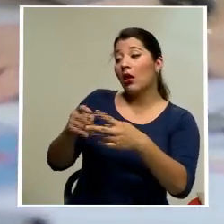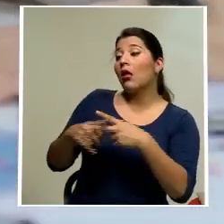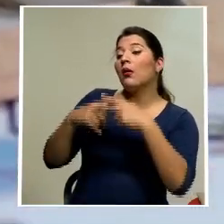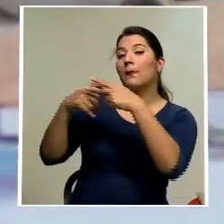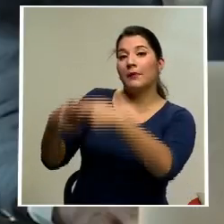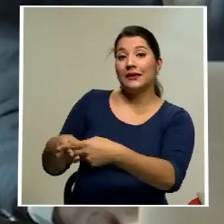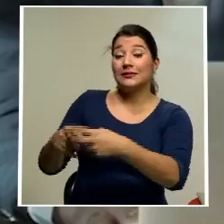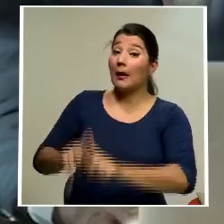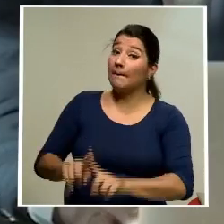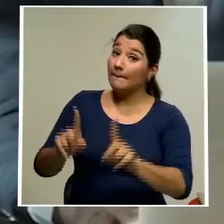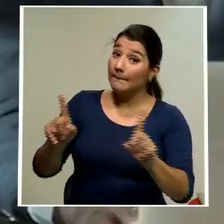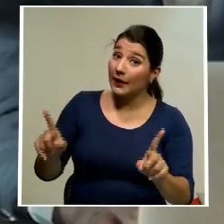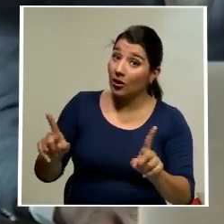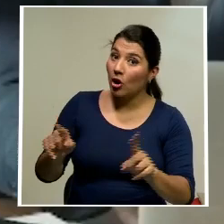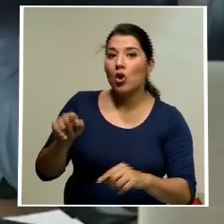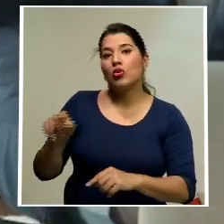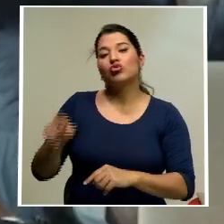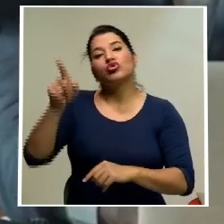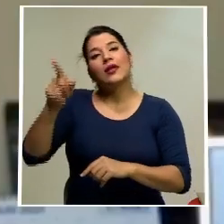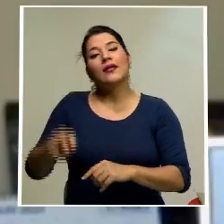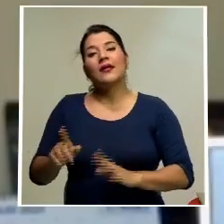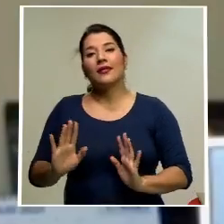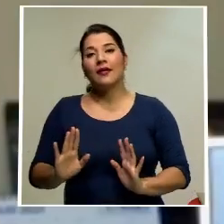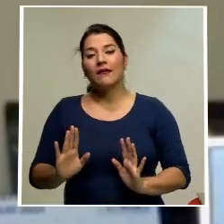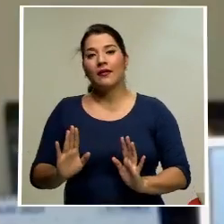mundo, pero usted tiene que